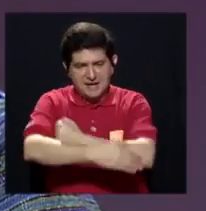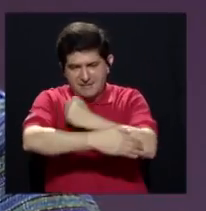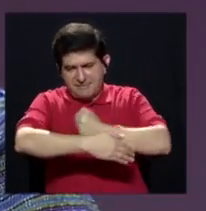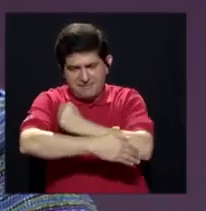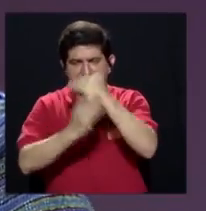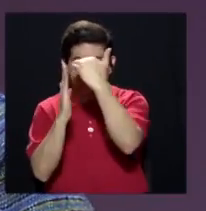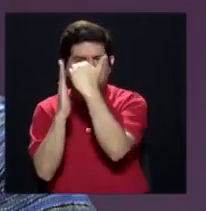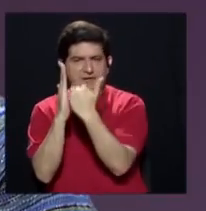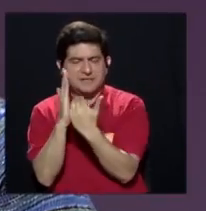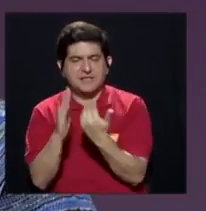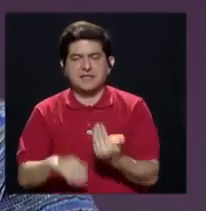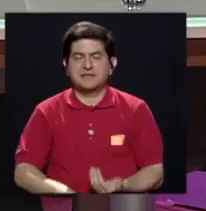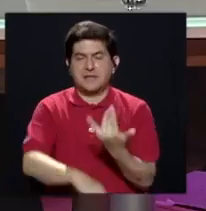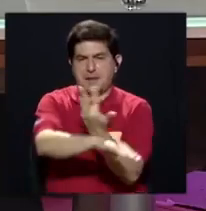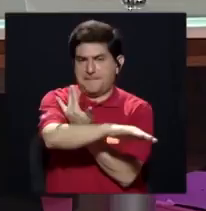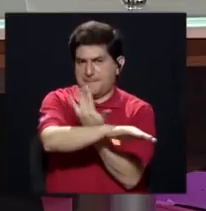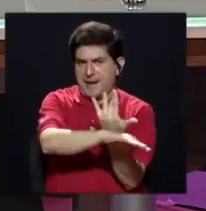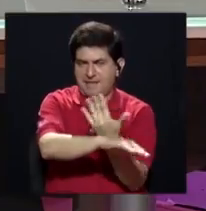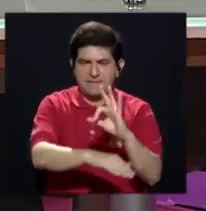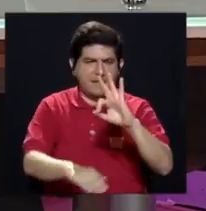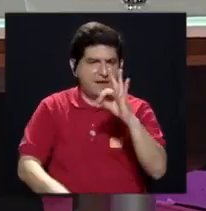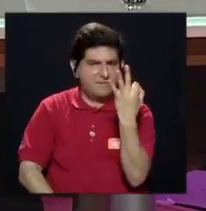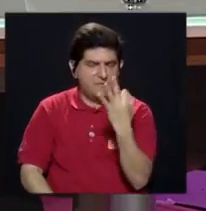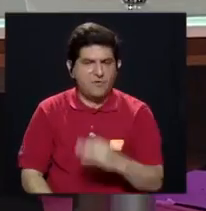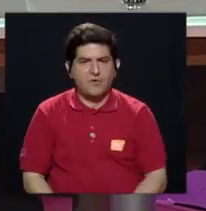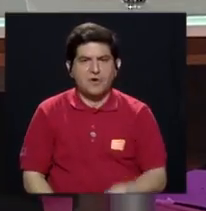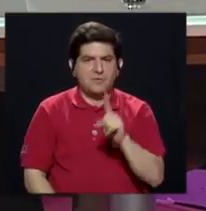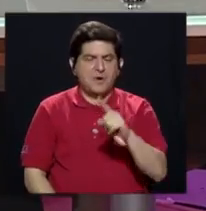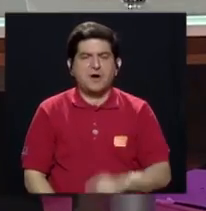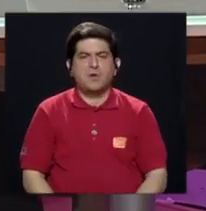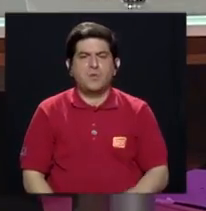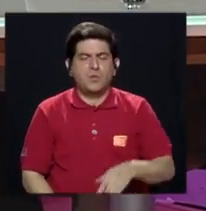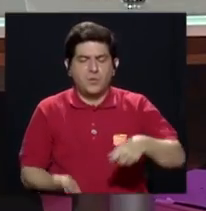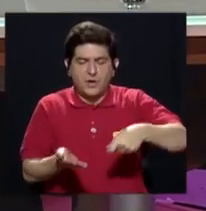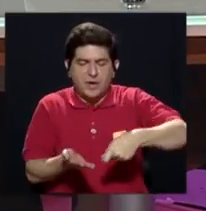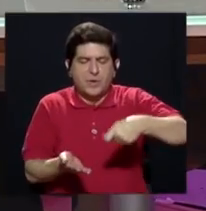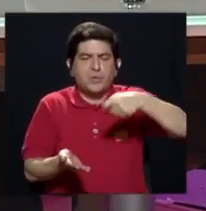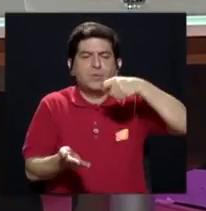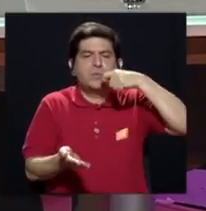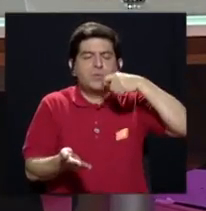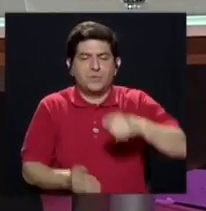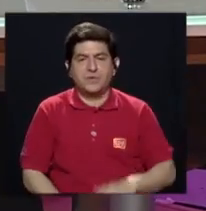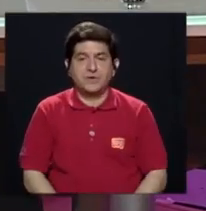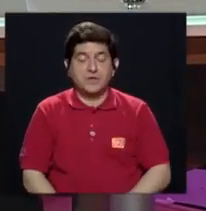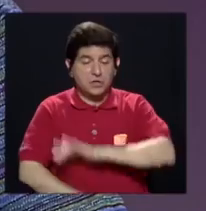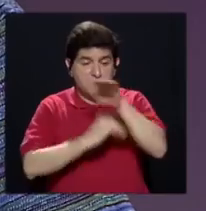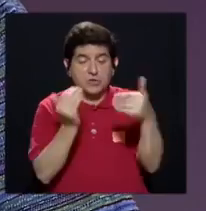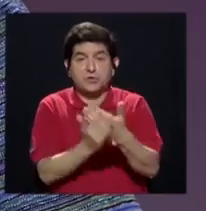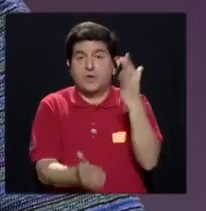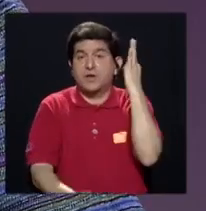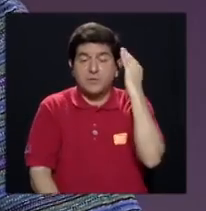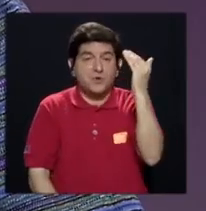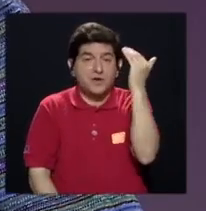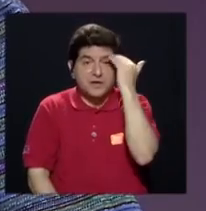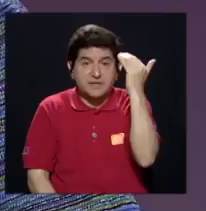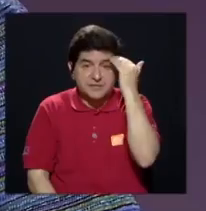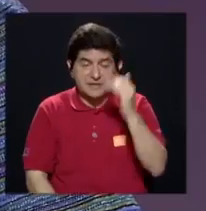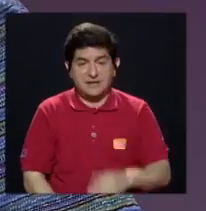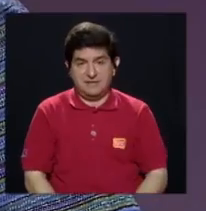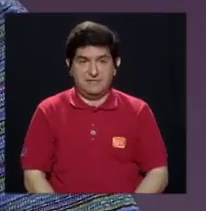o una hierba o una manera para preparar un jarabe todas las mujeres saben todas